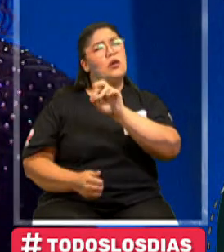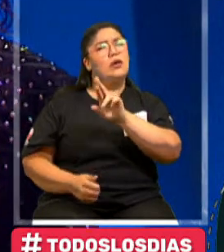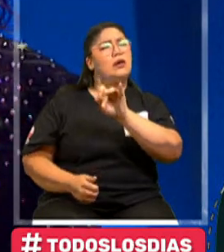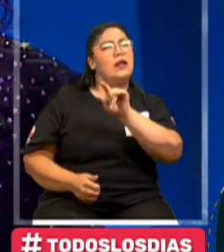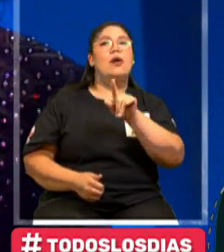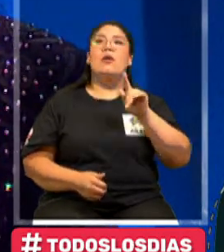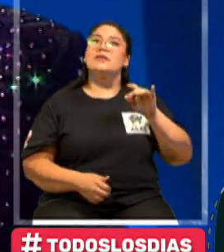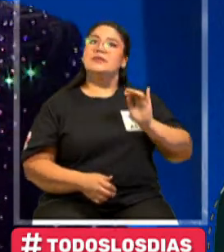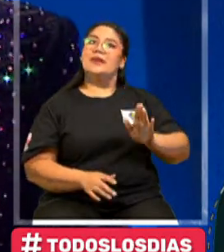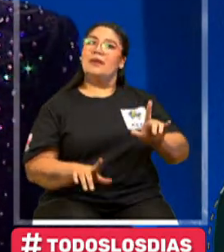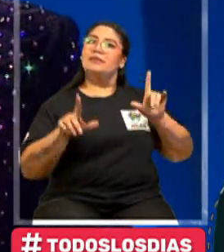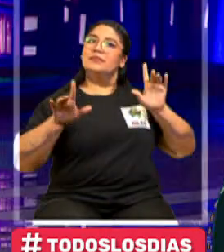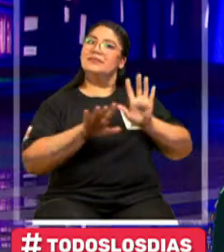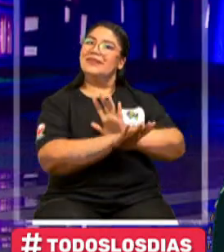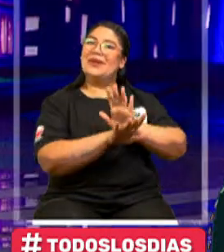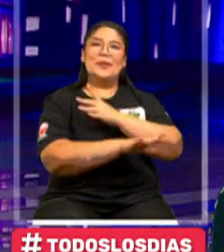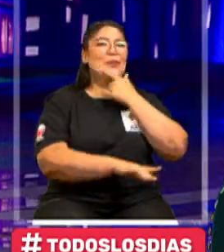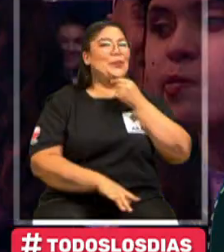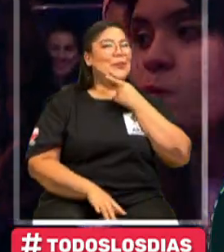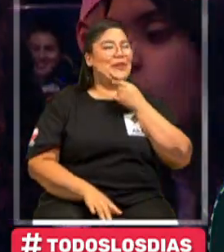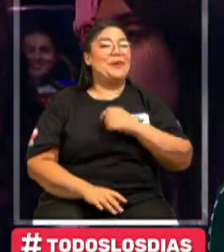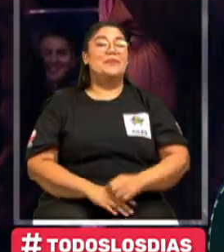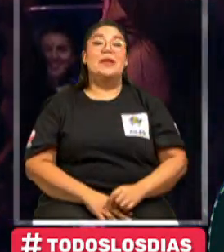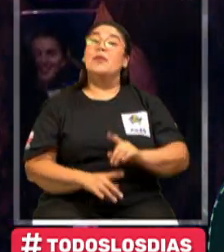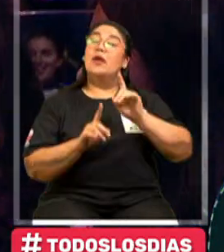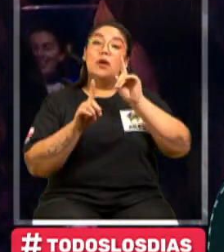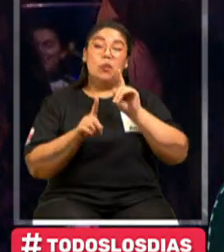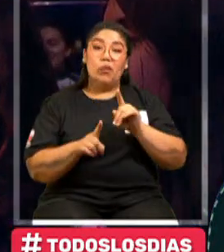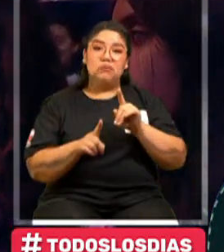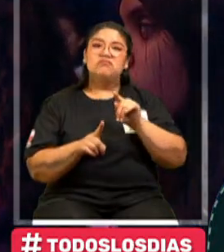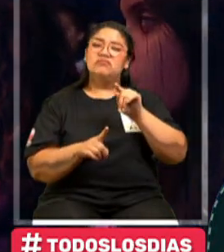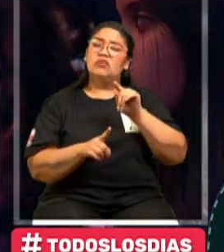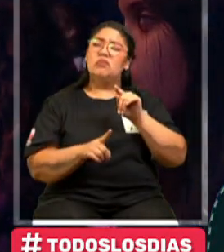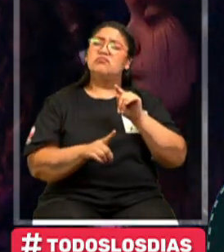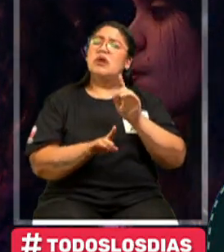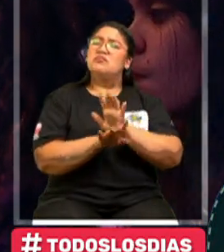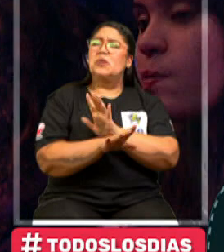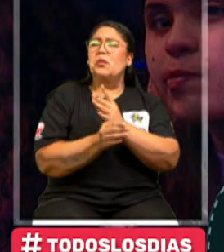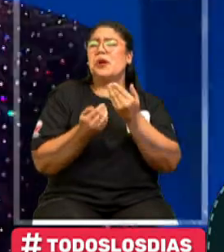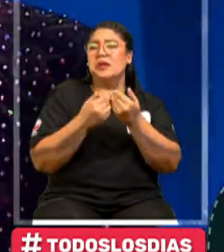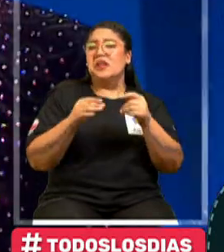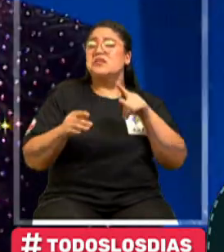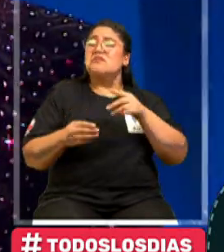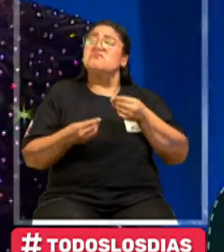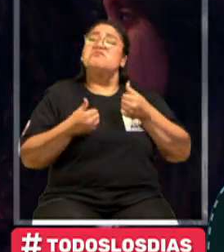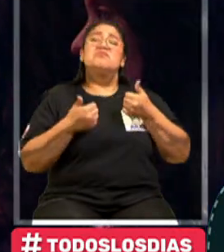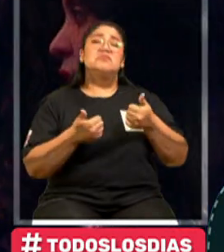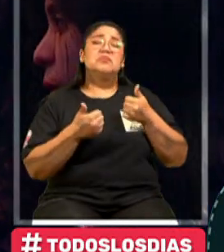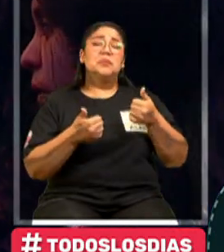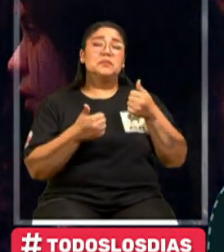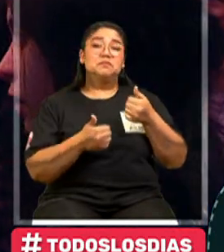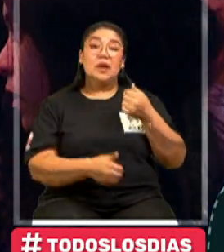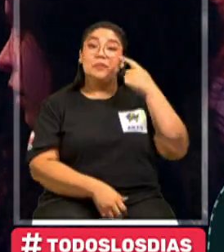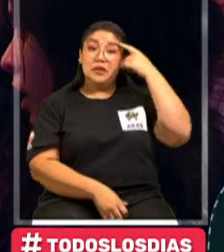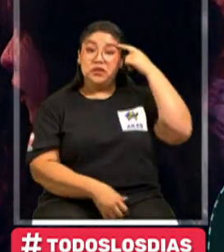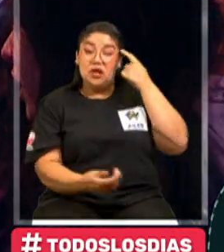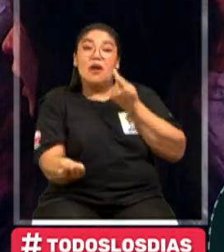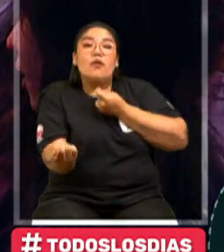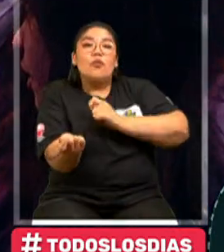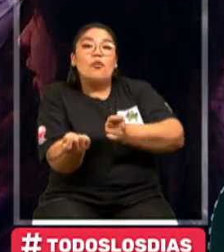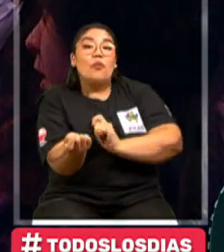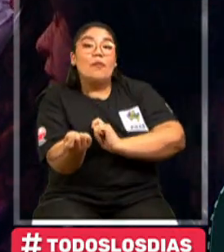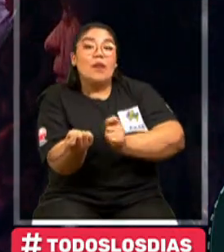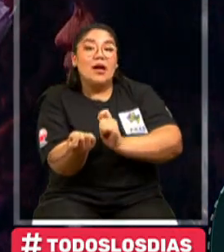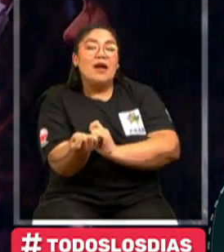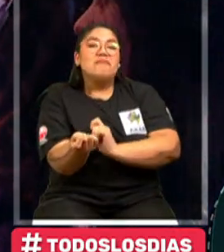encanta. Pero igual, cualquier cosa te queda bien, pero... Sí. Muchas gracias. Pienso que la cumbia te queda bien.